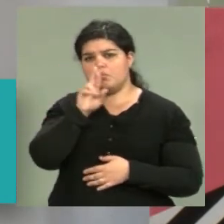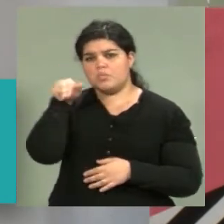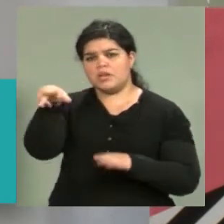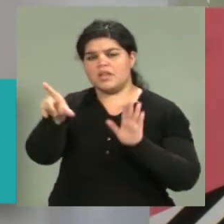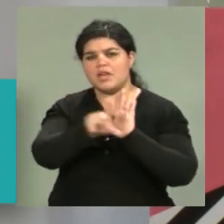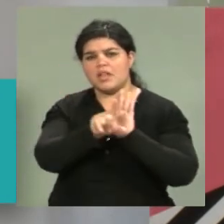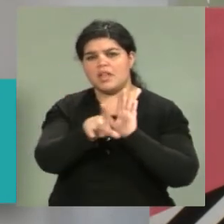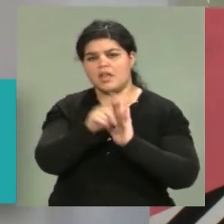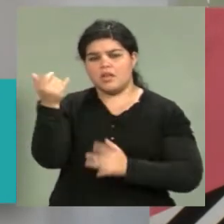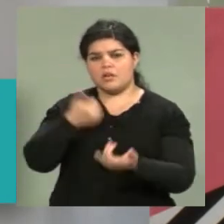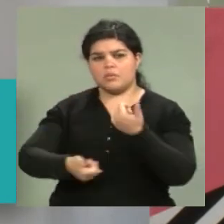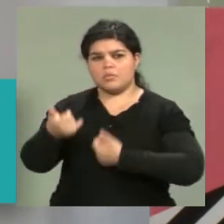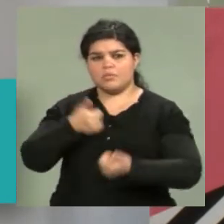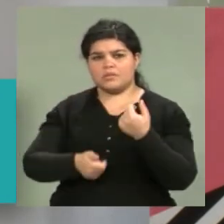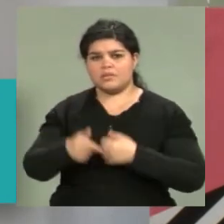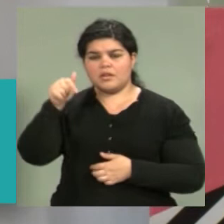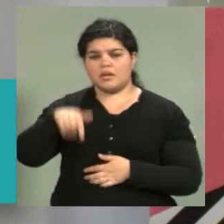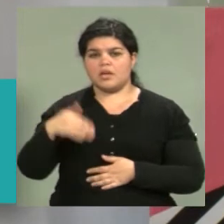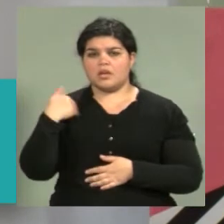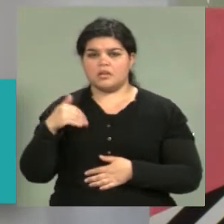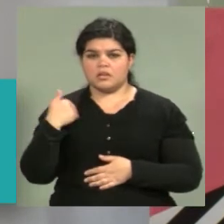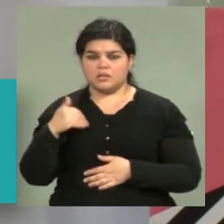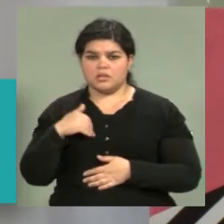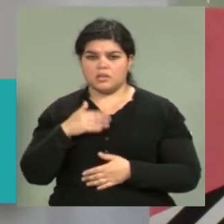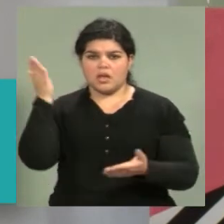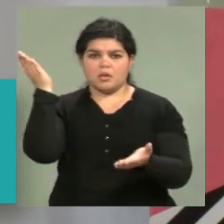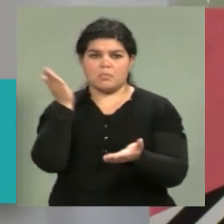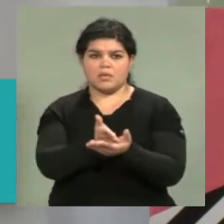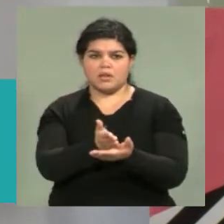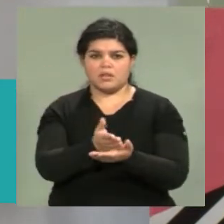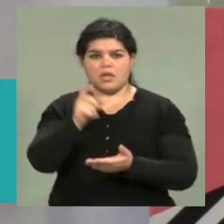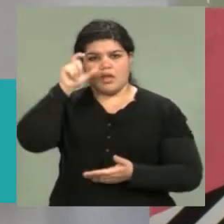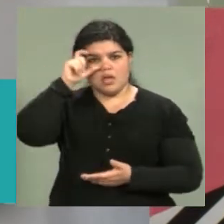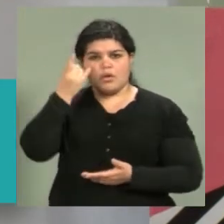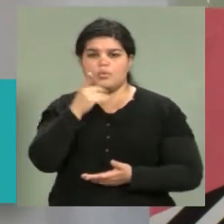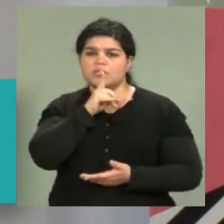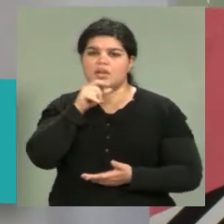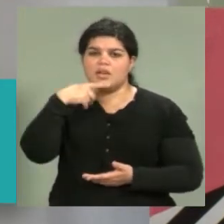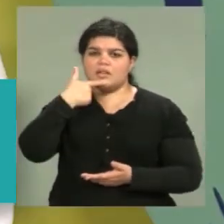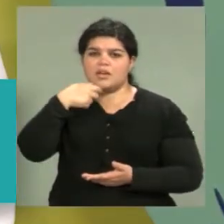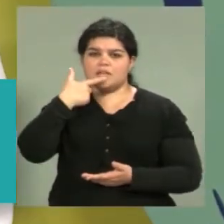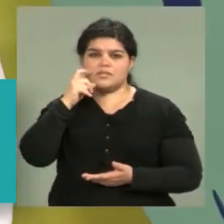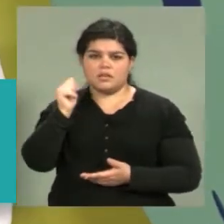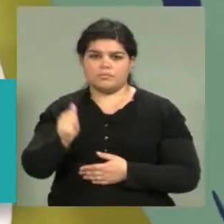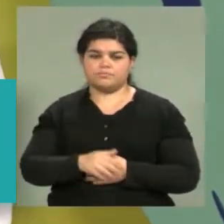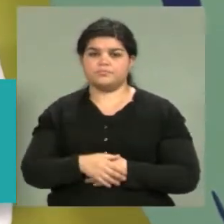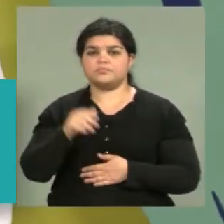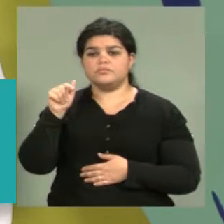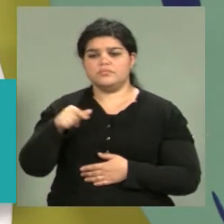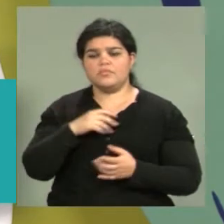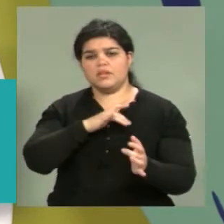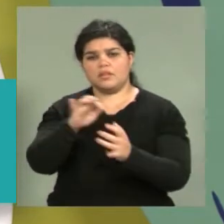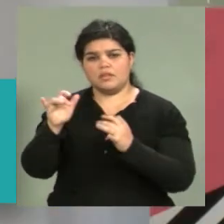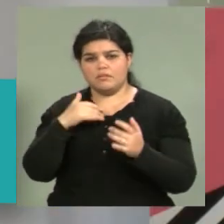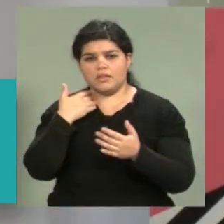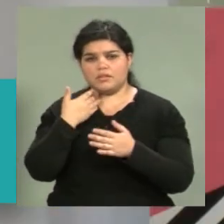legislación, y si bien Argentina todavía penaliza la eutanasia, en cuanto si se abriera el debate, o si es que esto ya no